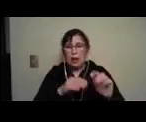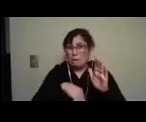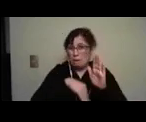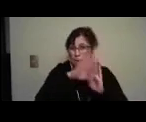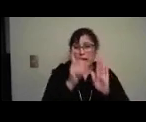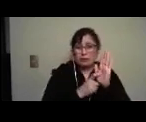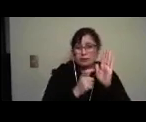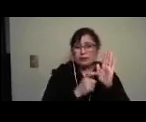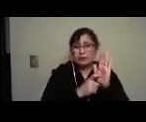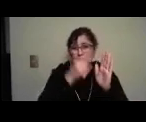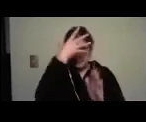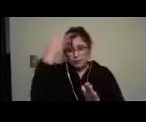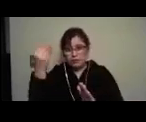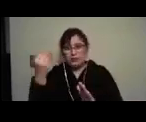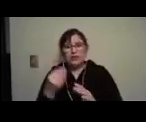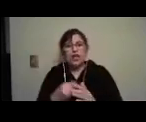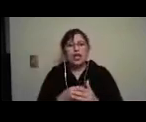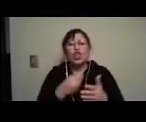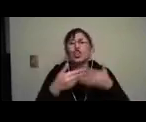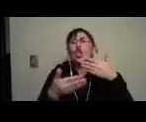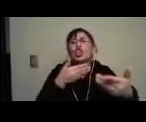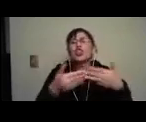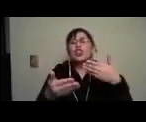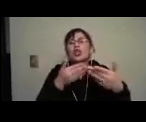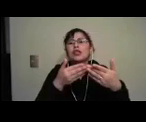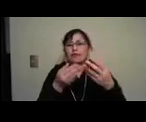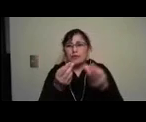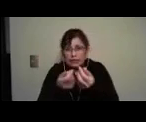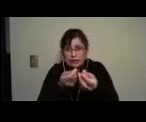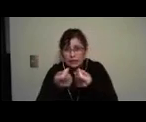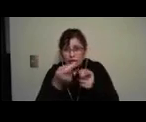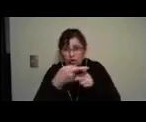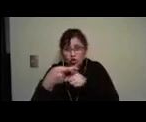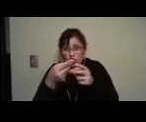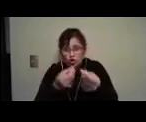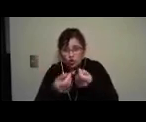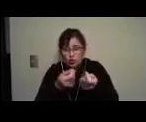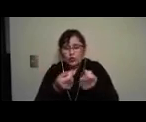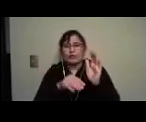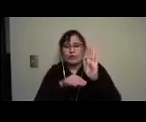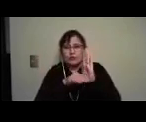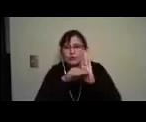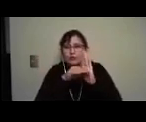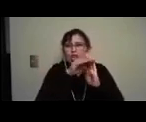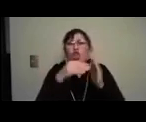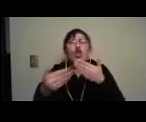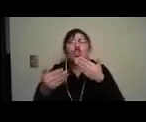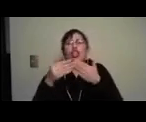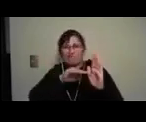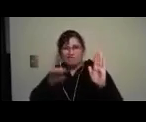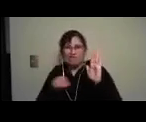de demencia se ubica en los niveles socioculturales bajos, ya en poblaciones rurales que